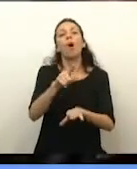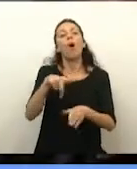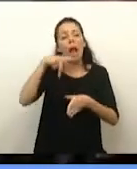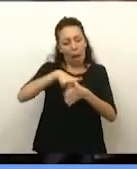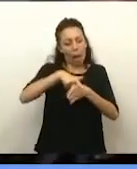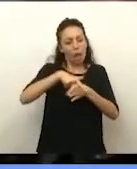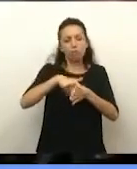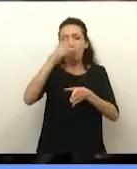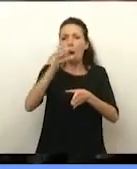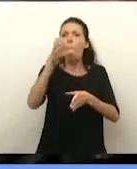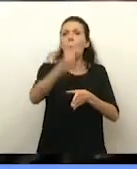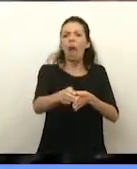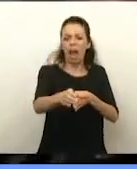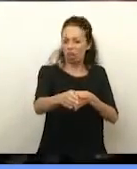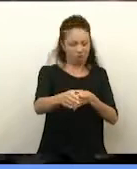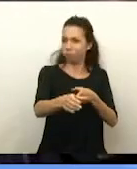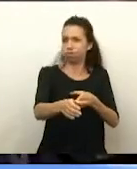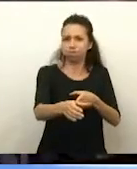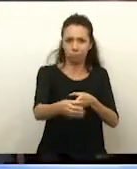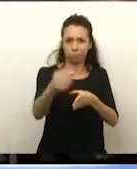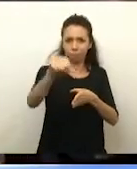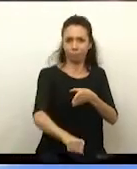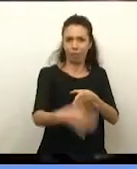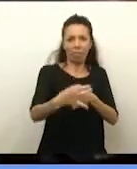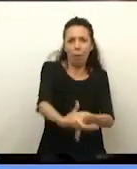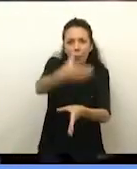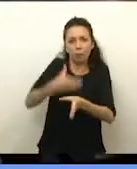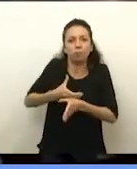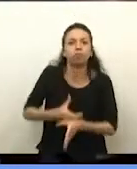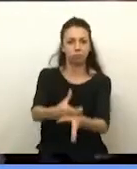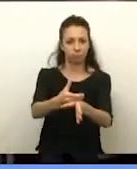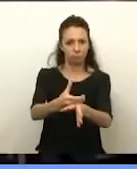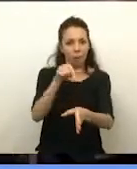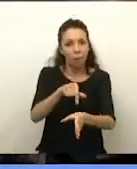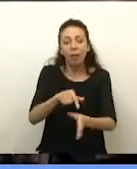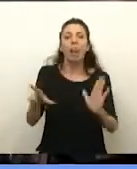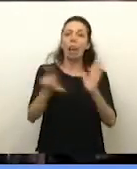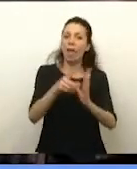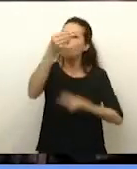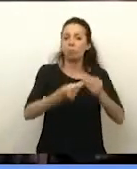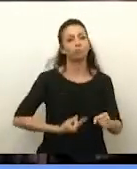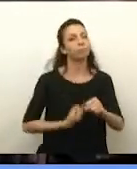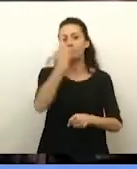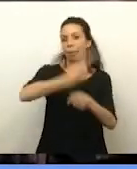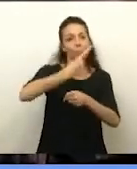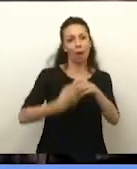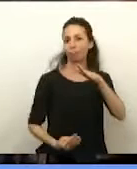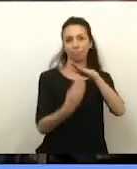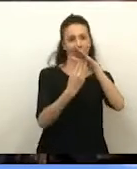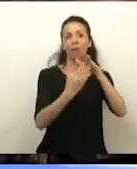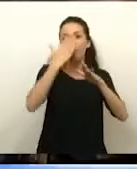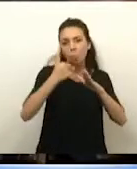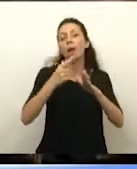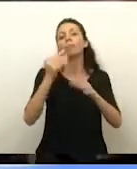modificar esto luego de sancionada la ley de presupuesto si también creo que esto afecta notablemente